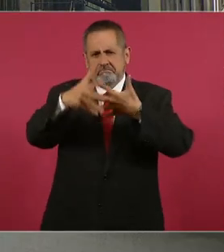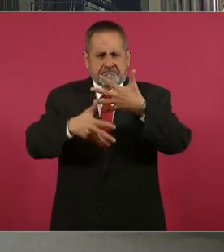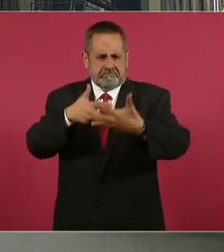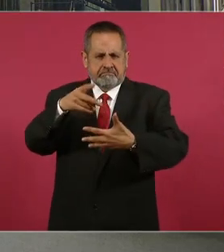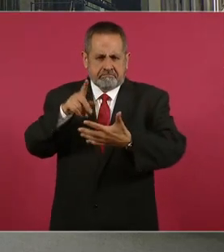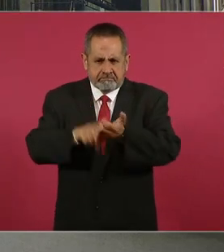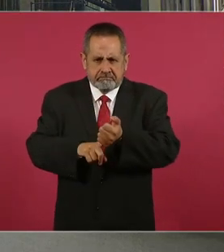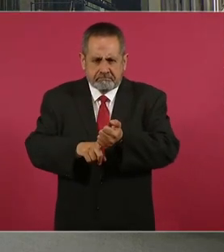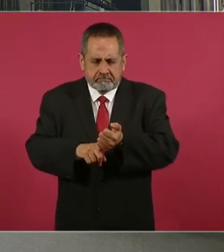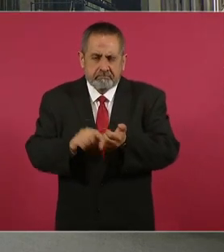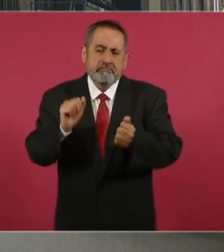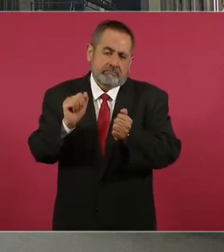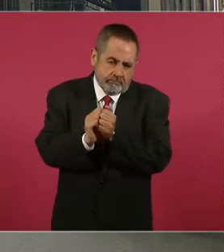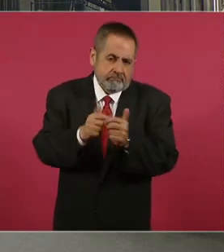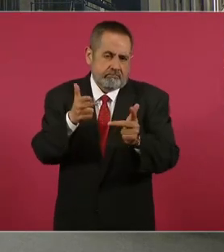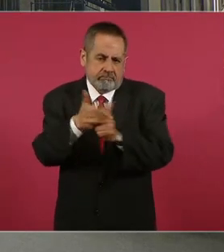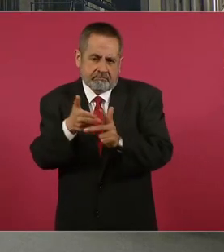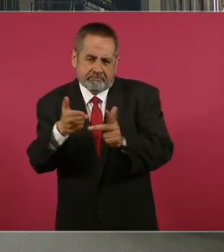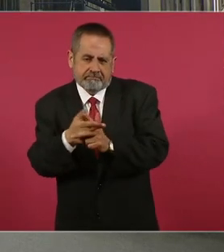pues hay homicidios, ¿no?